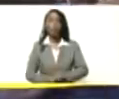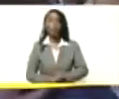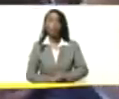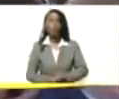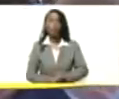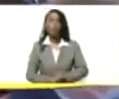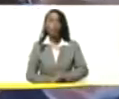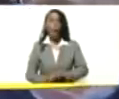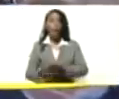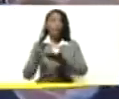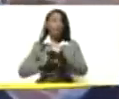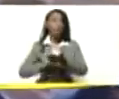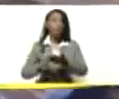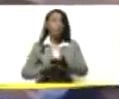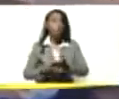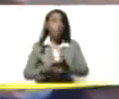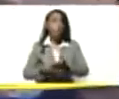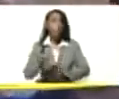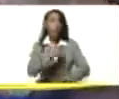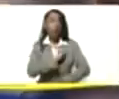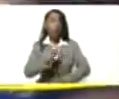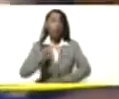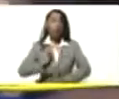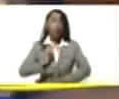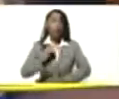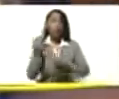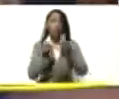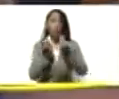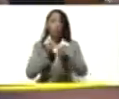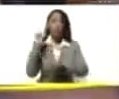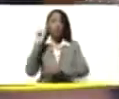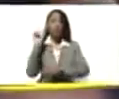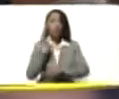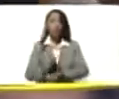en la recuperación de la identidad como venezolano